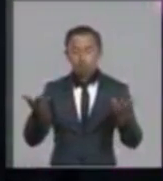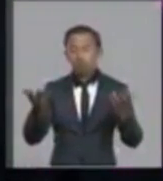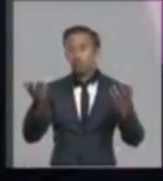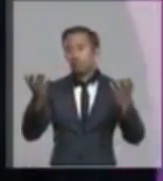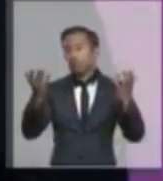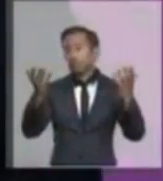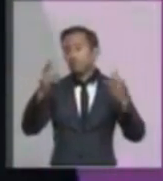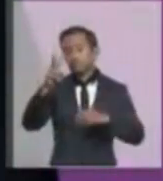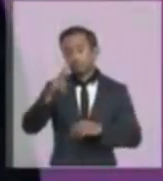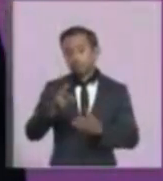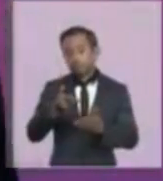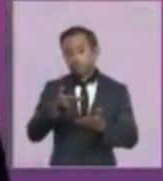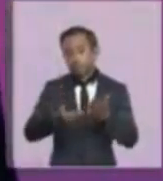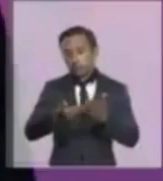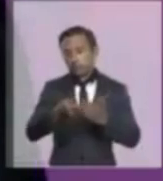difícil,